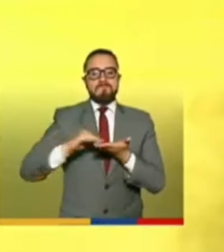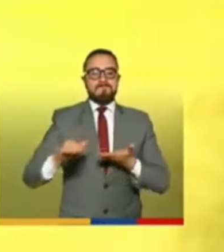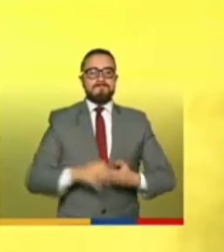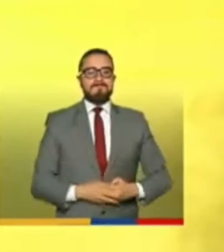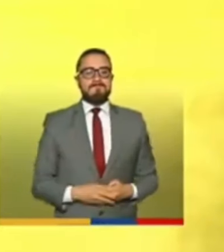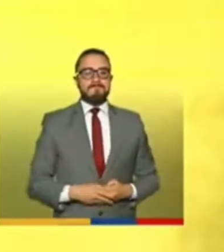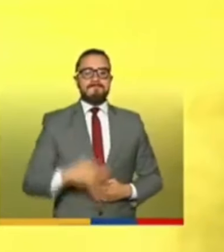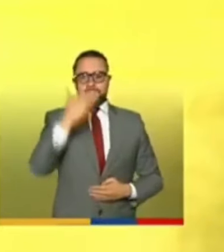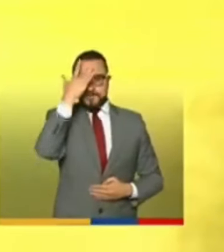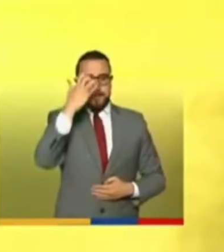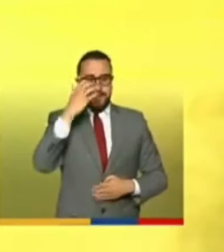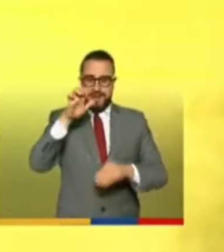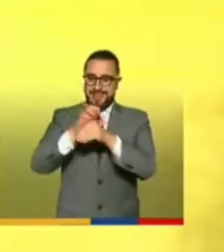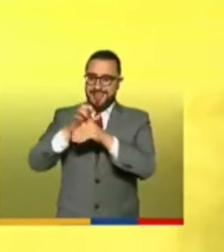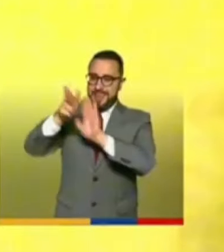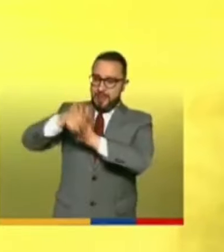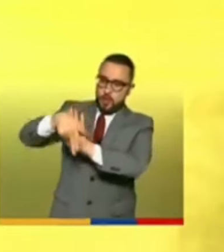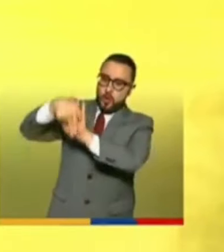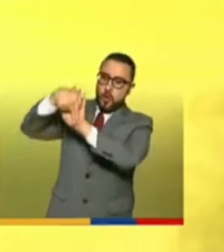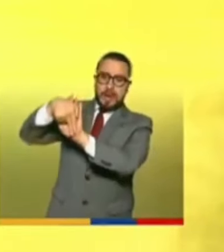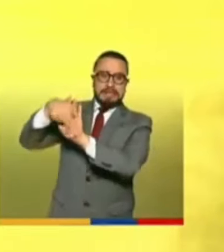la UNGRD.